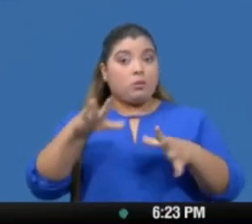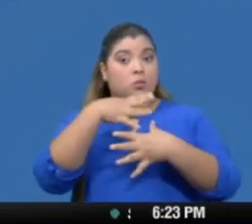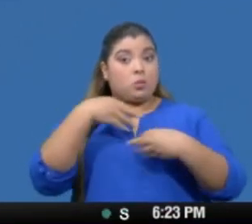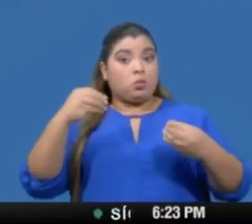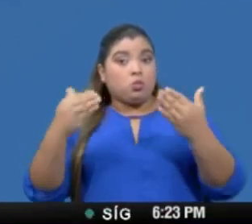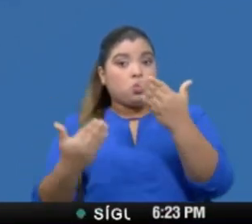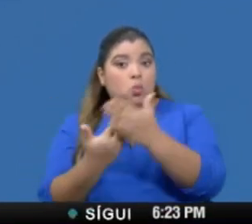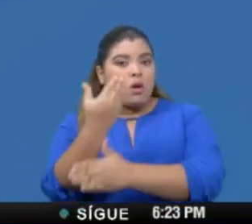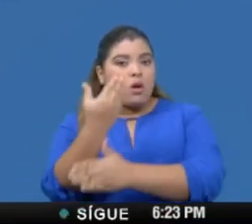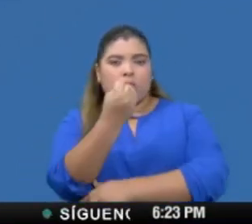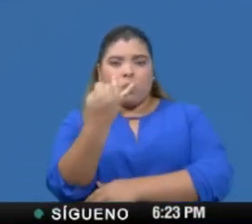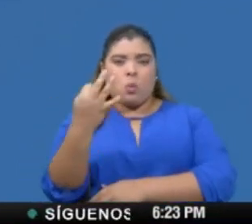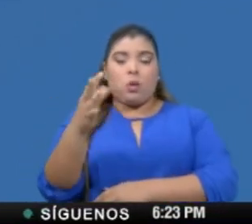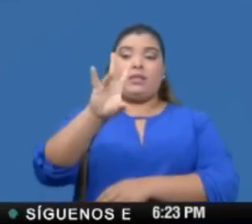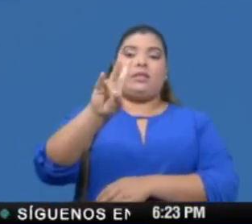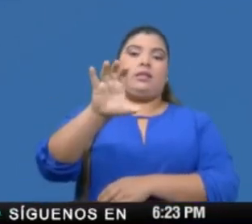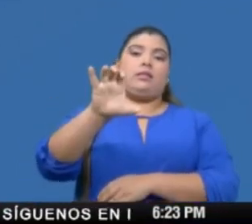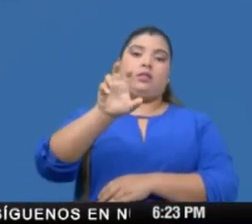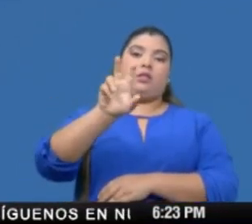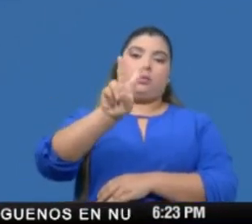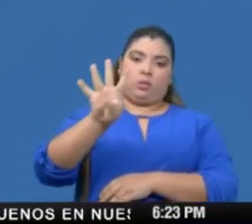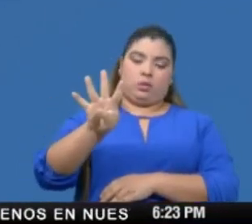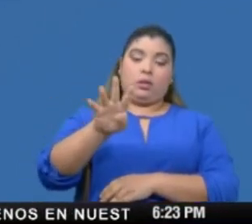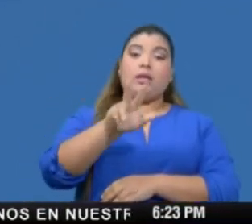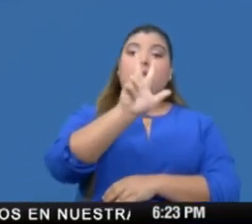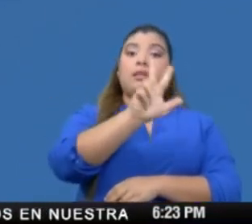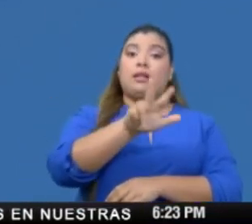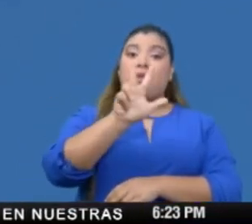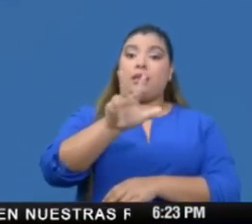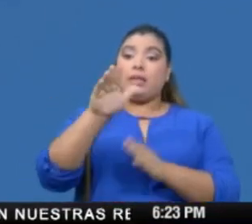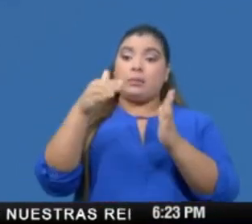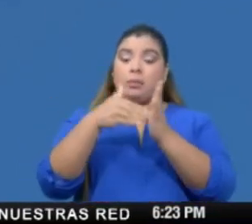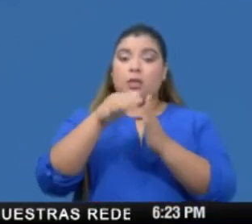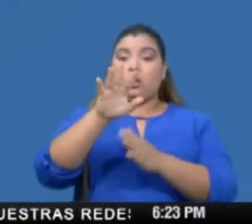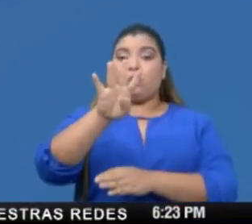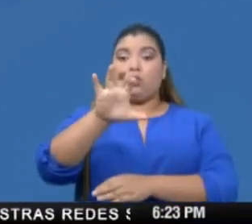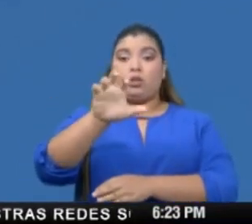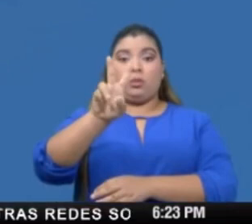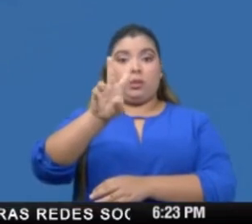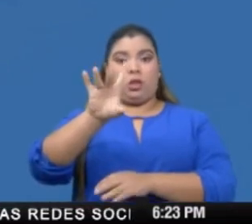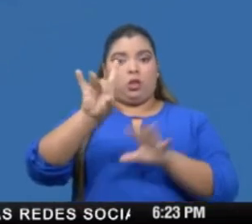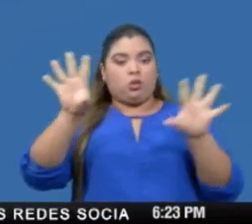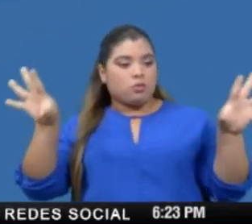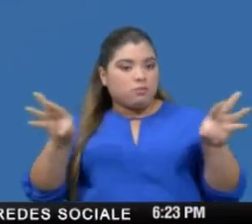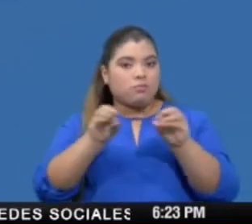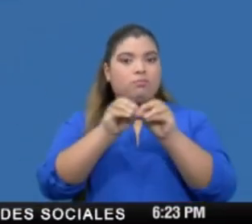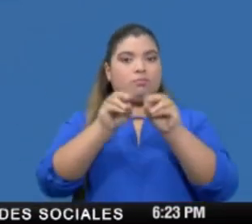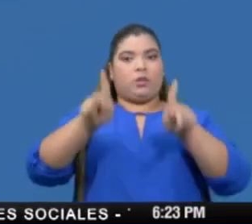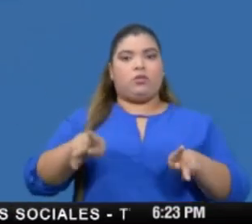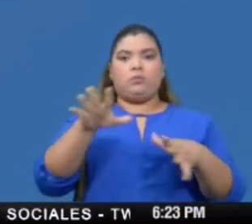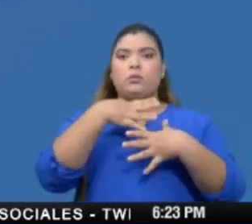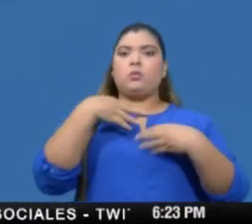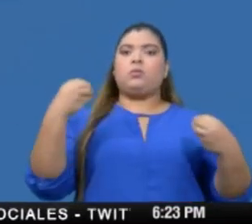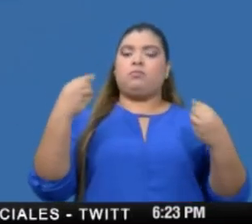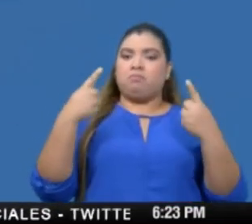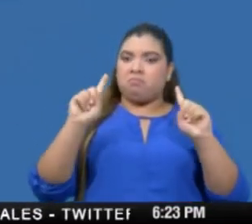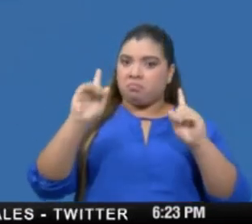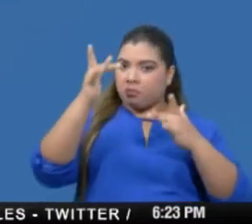hoy, 724, y un total de 33.428 recuperados, para un total de